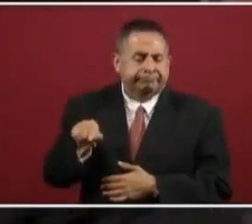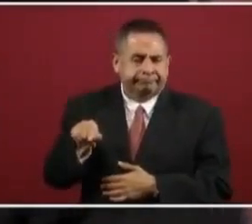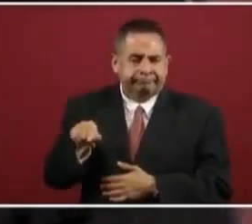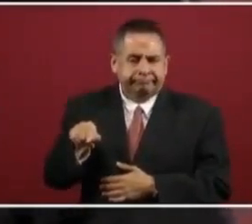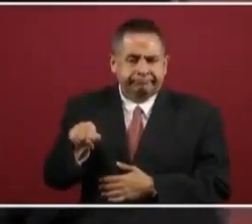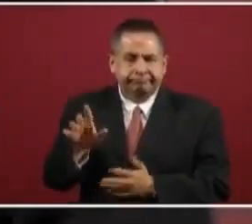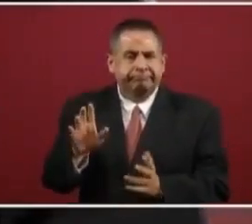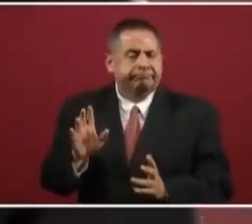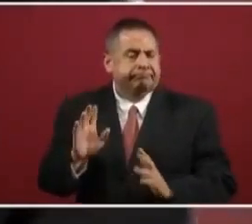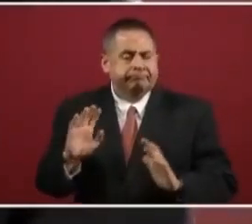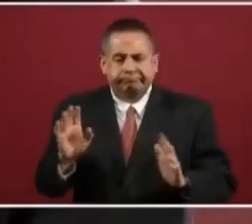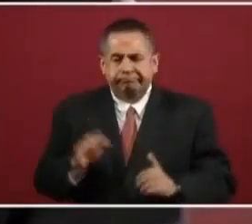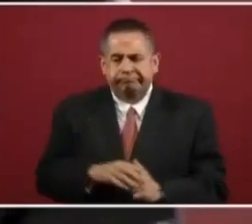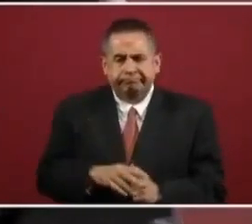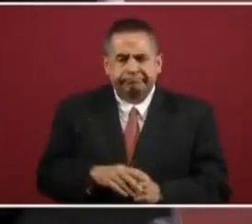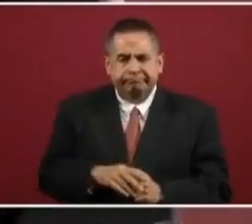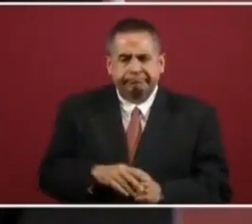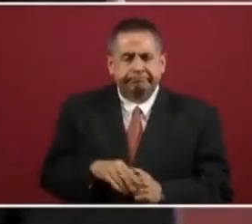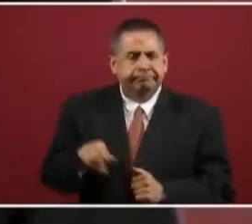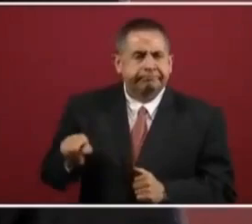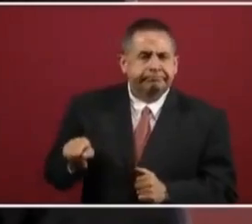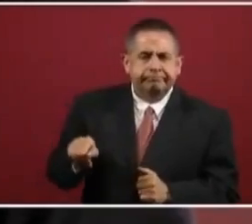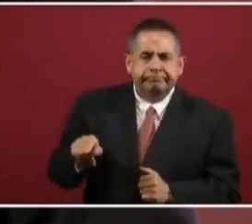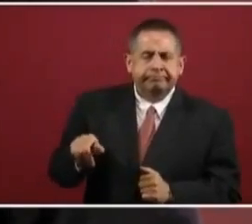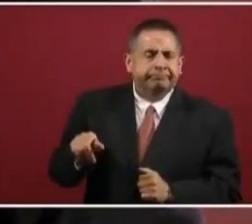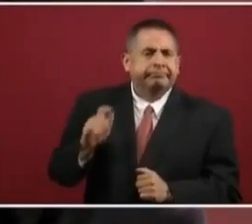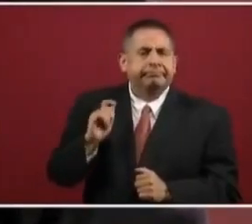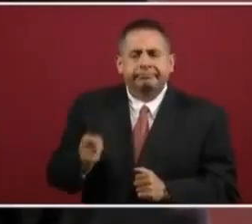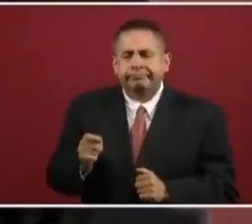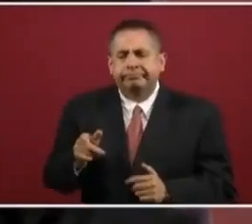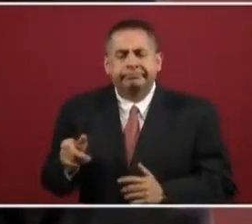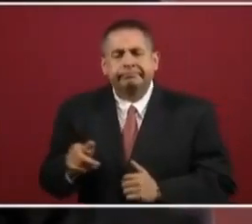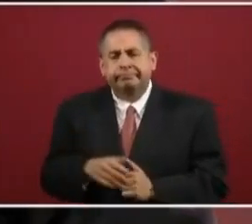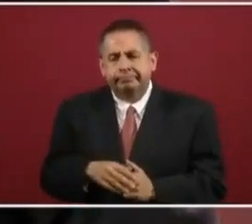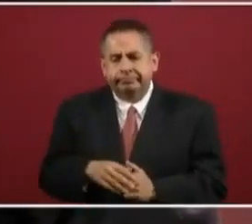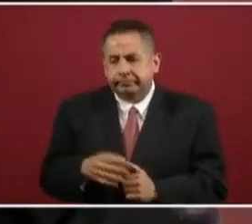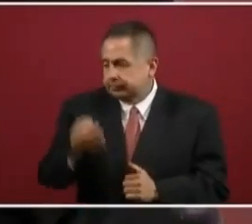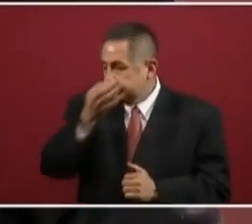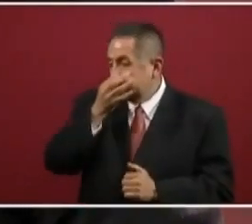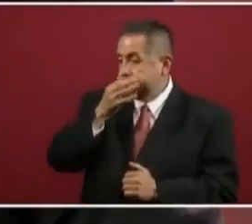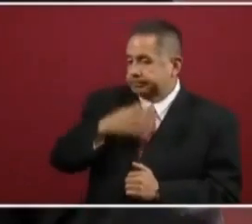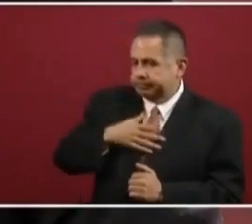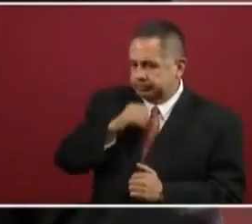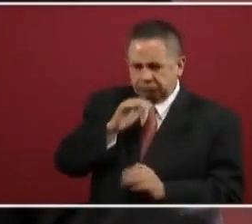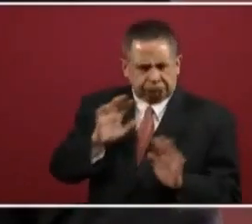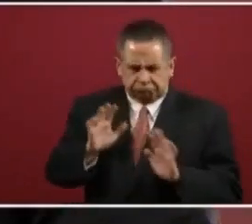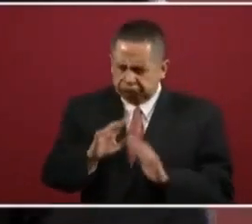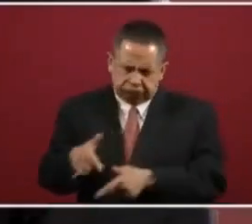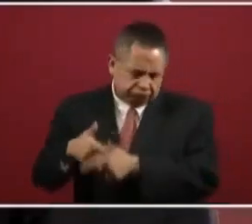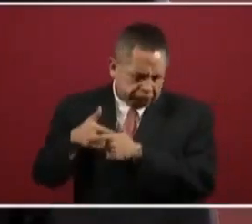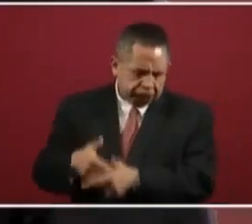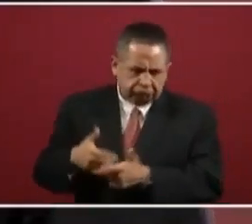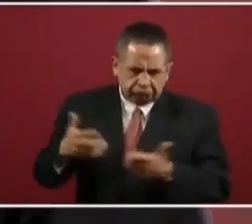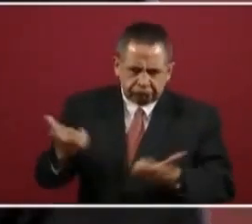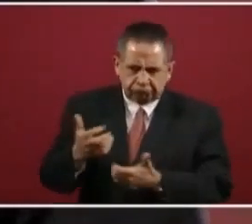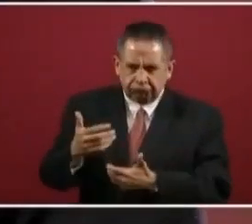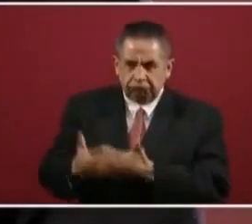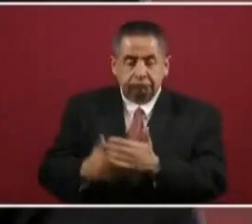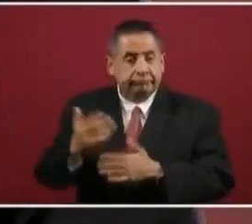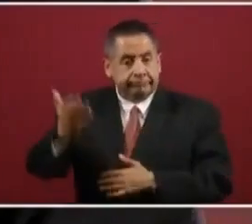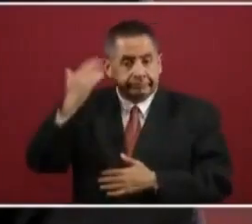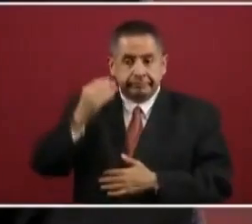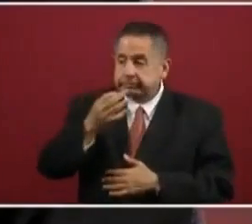ya ni siquiera este me informa porque lo hizo al